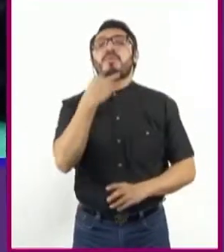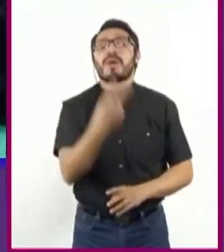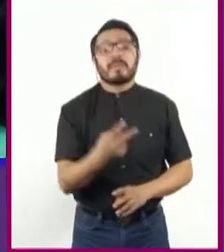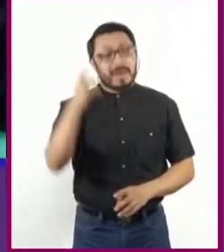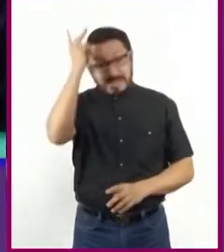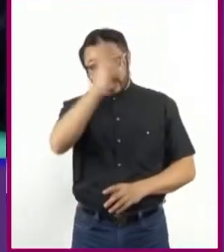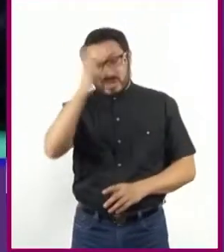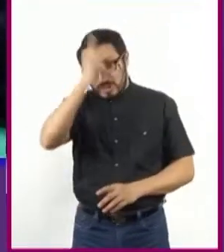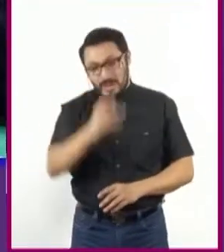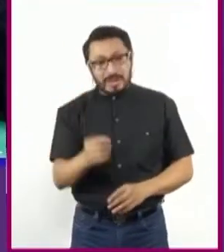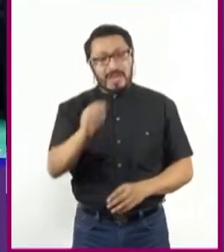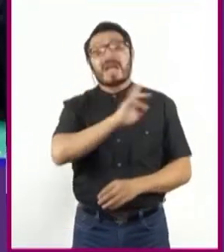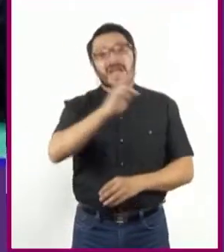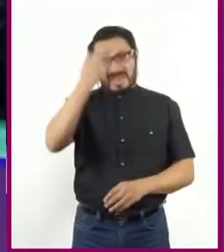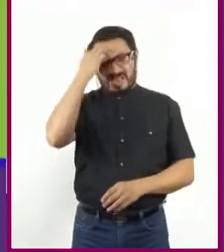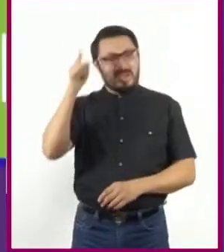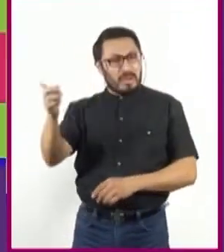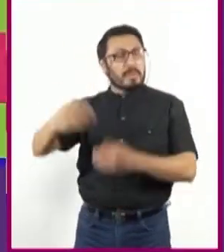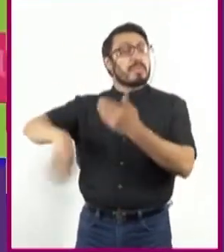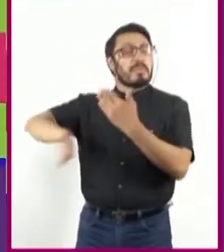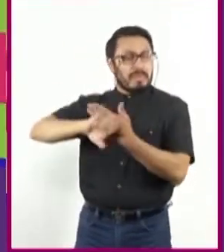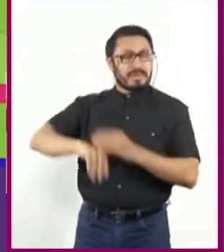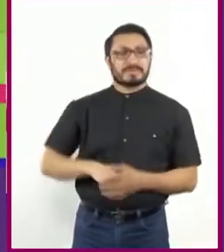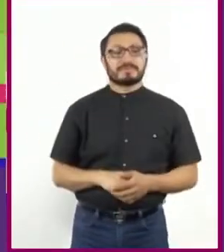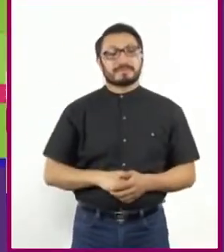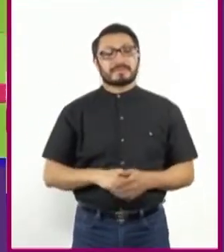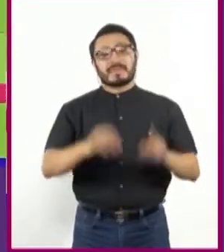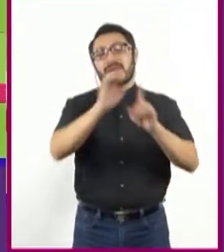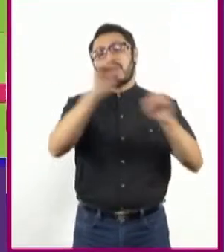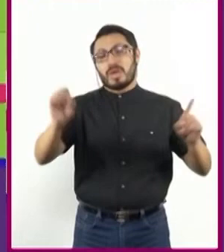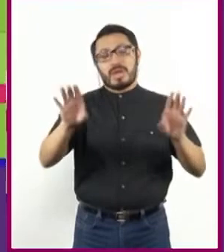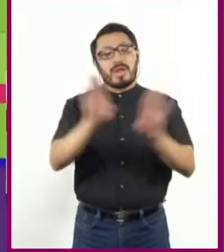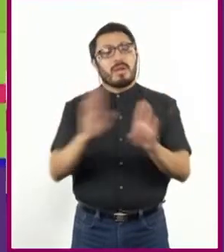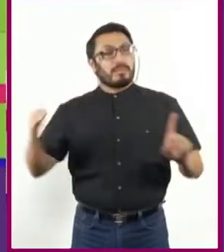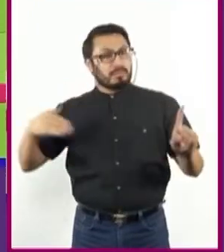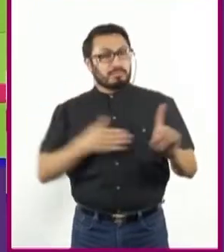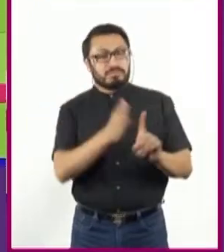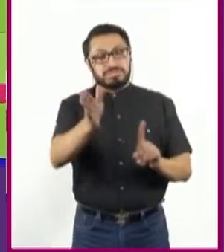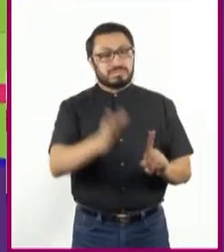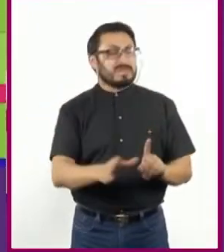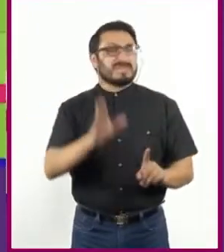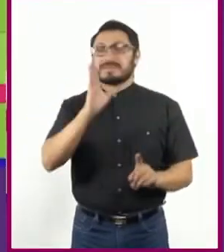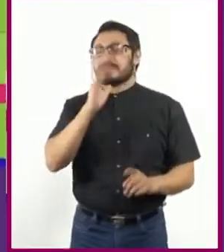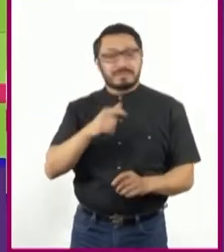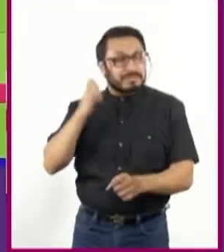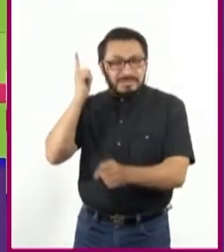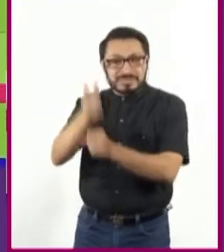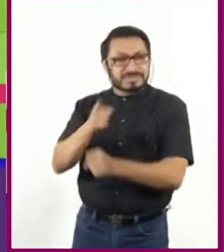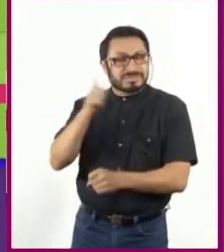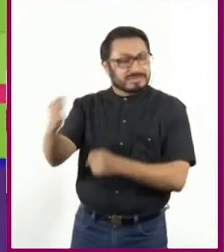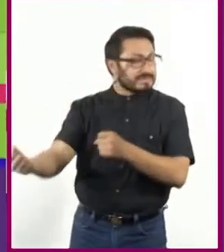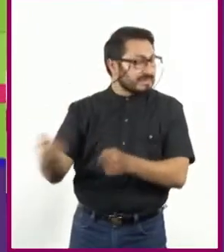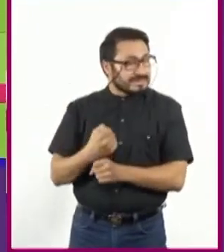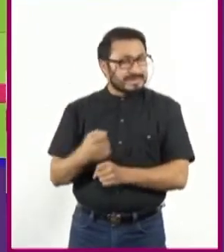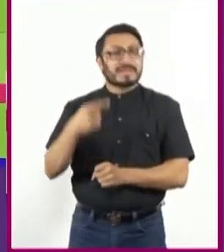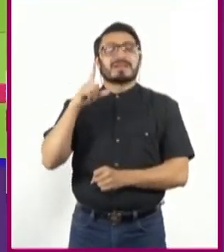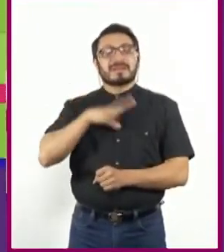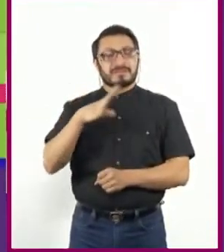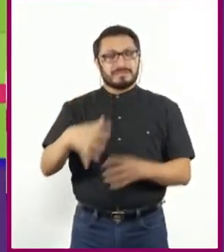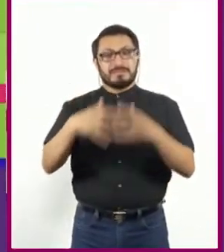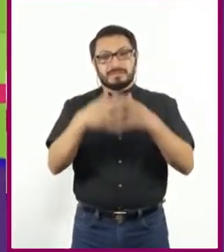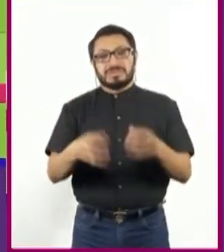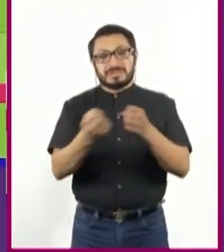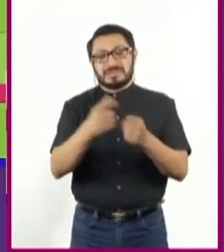y se reconoce al agresor. La violencia estructural es indirecta y no permite identificar al agresor. Proviene de los sistemas